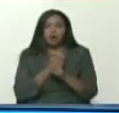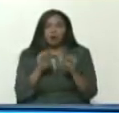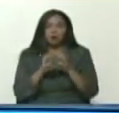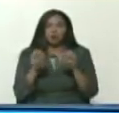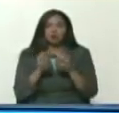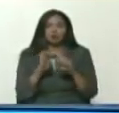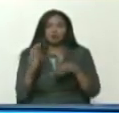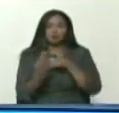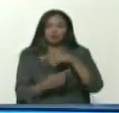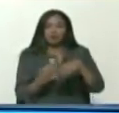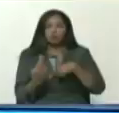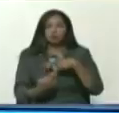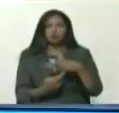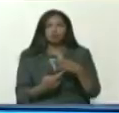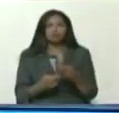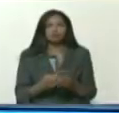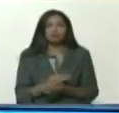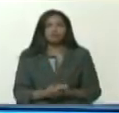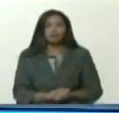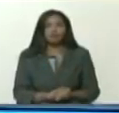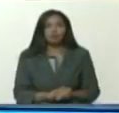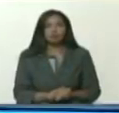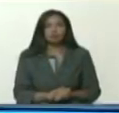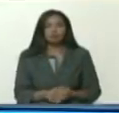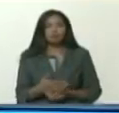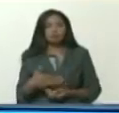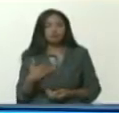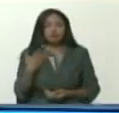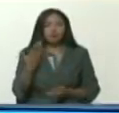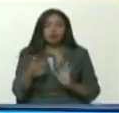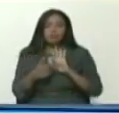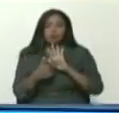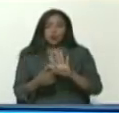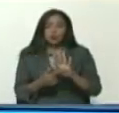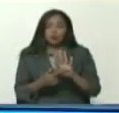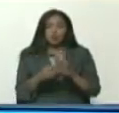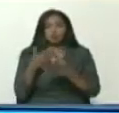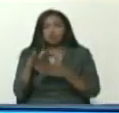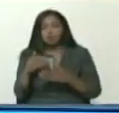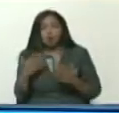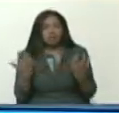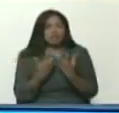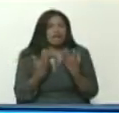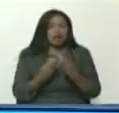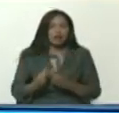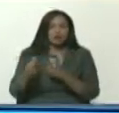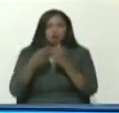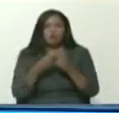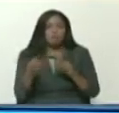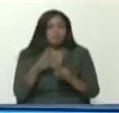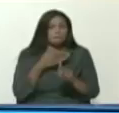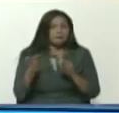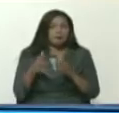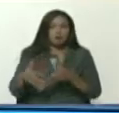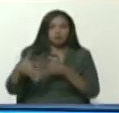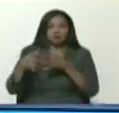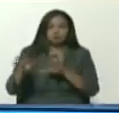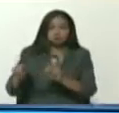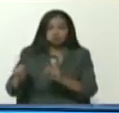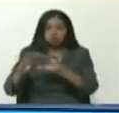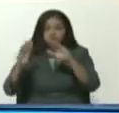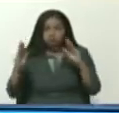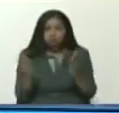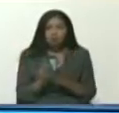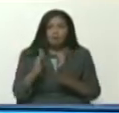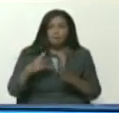La revolución puede mostrar, a pesar de la guerra económica y la agresión imperialista mundial,